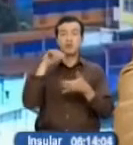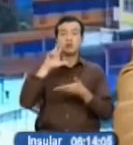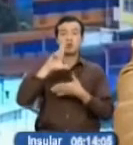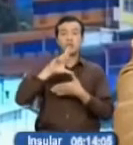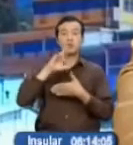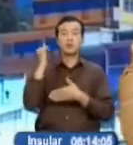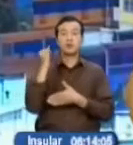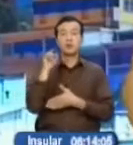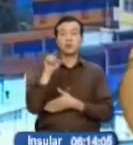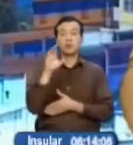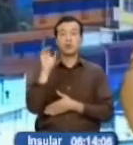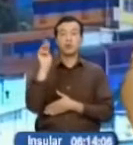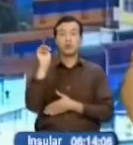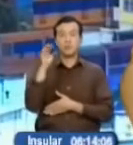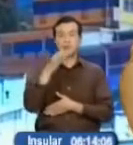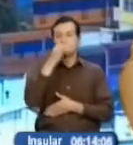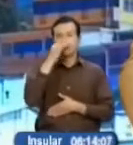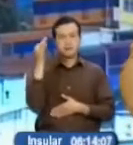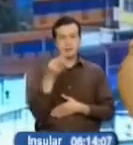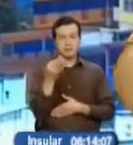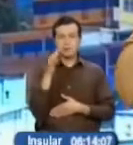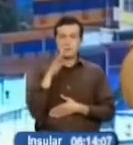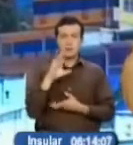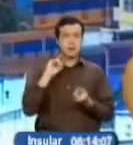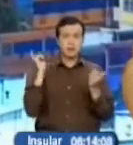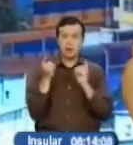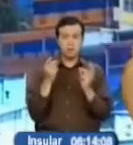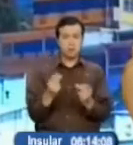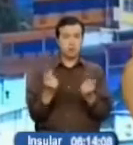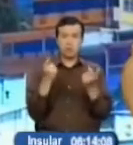www.premioslatinoamericaverde.com. Como estamos convencidos que el cambio es